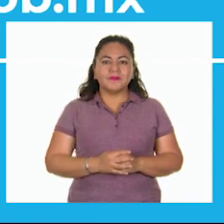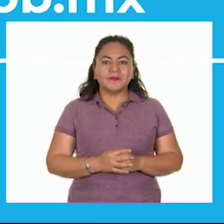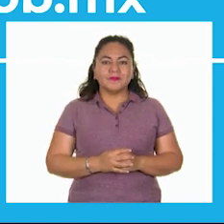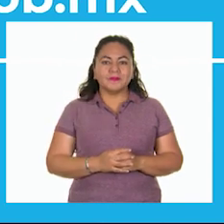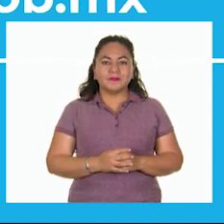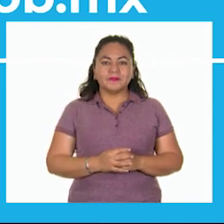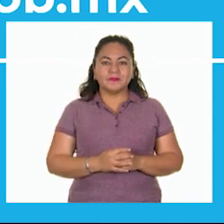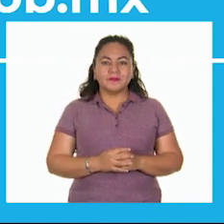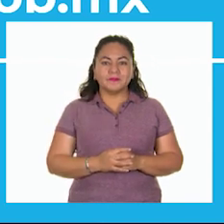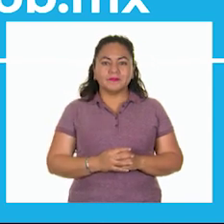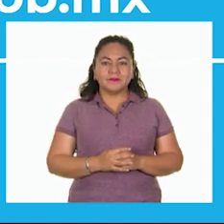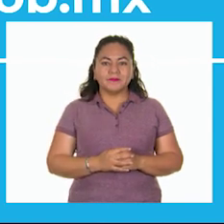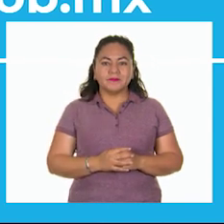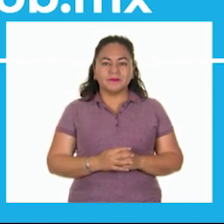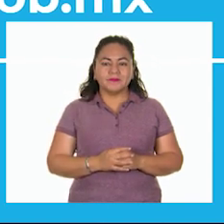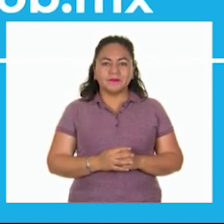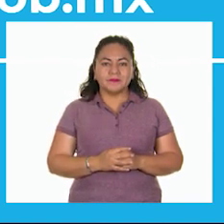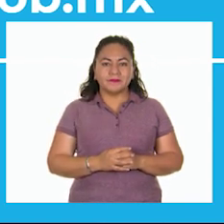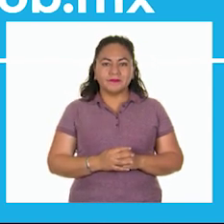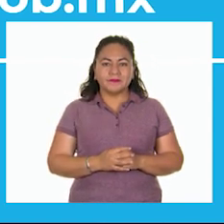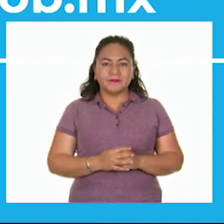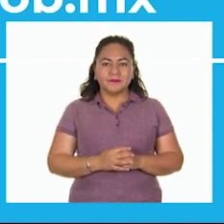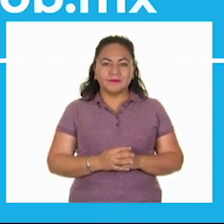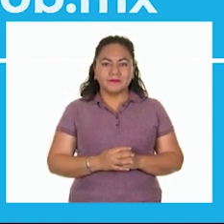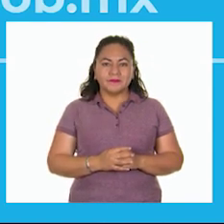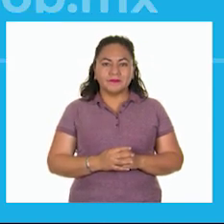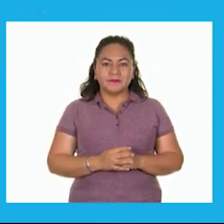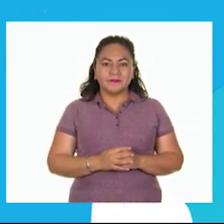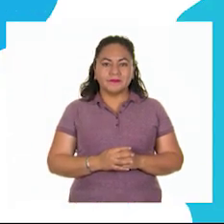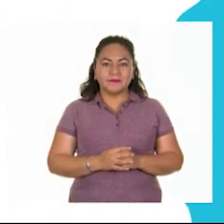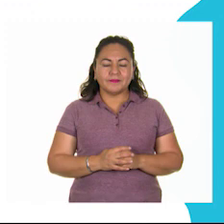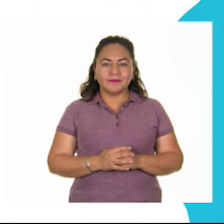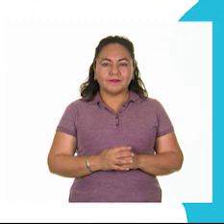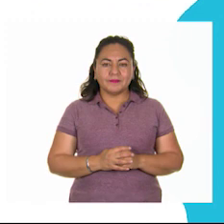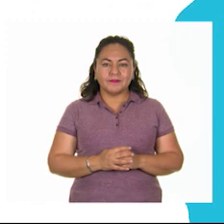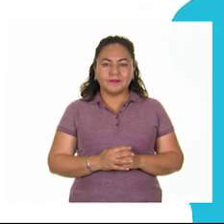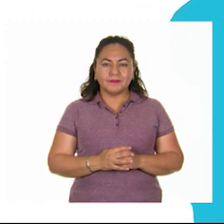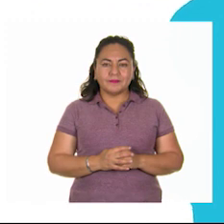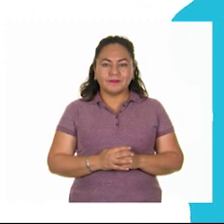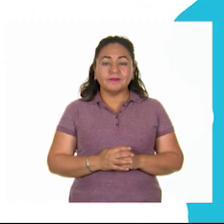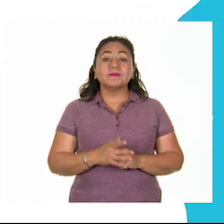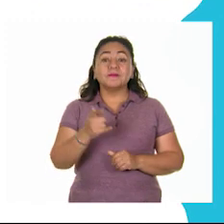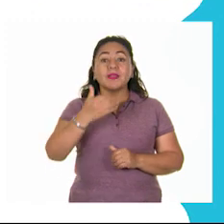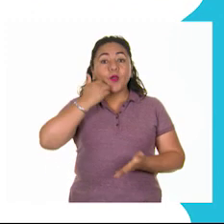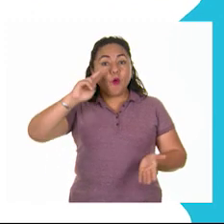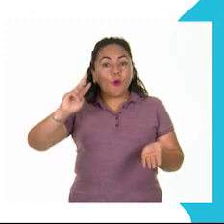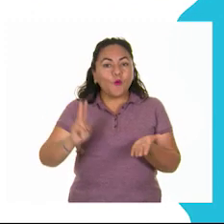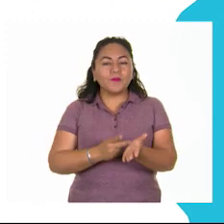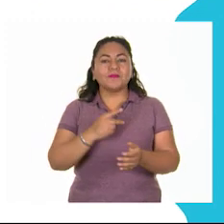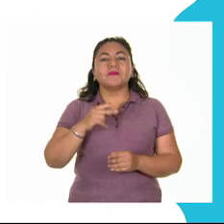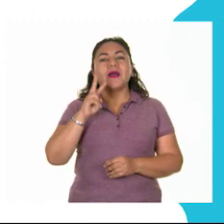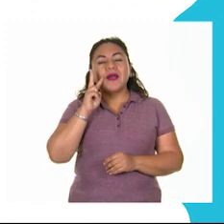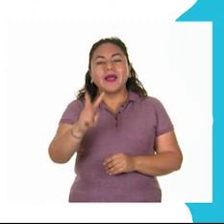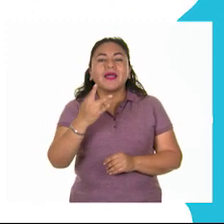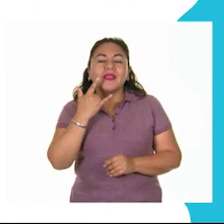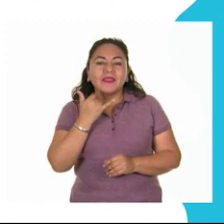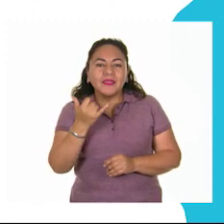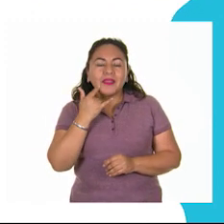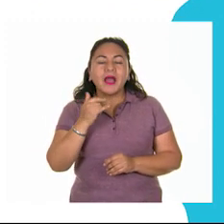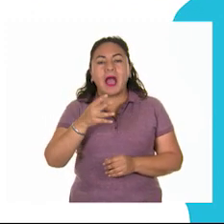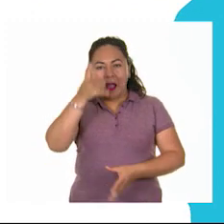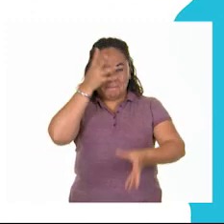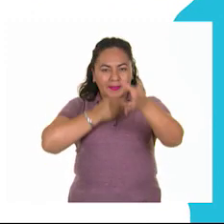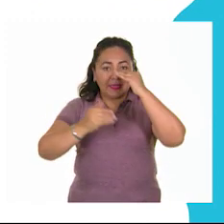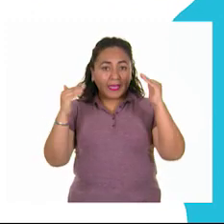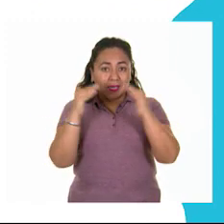conaliteg.cep.gov.mx. Si quieres volver a ver los programas de Aprende